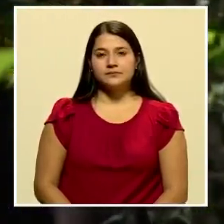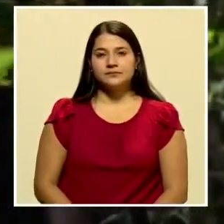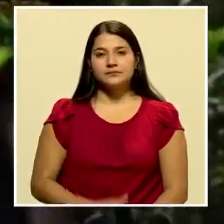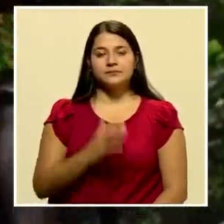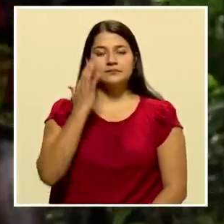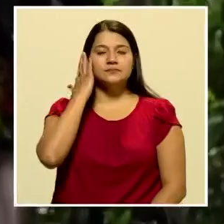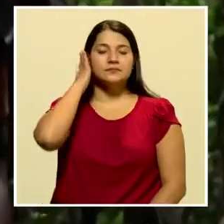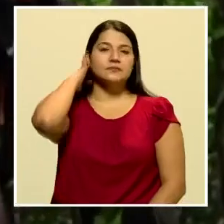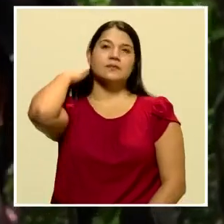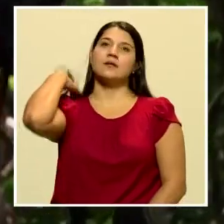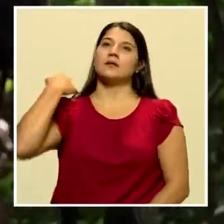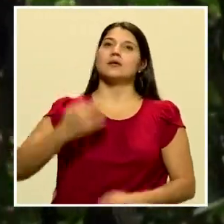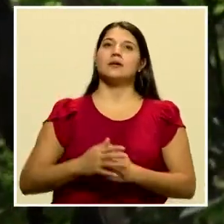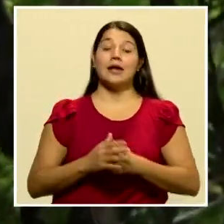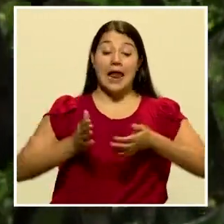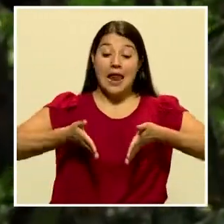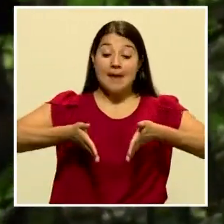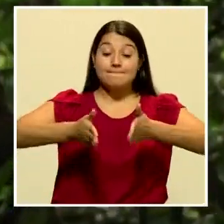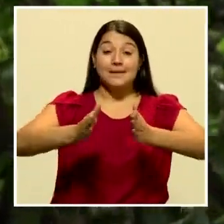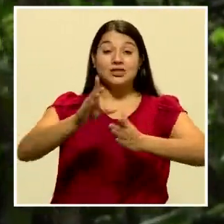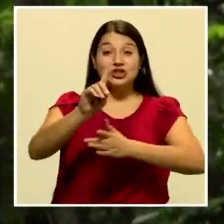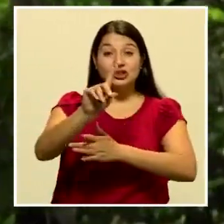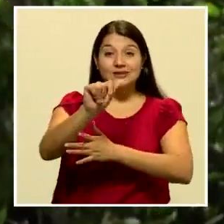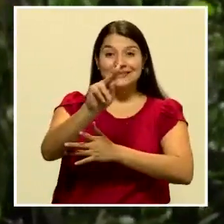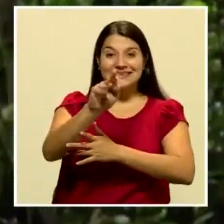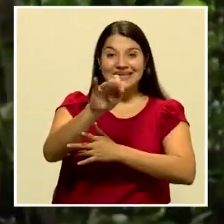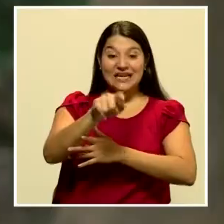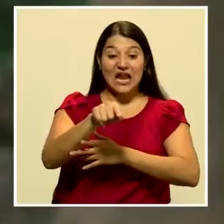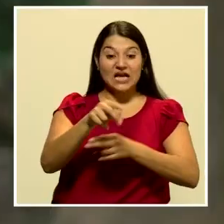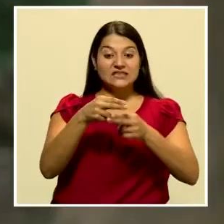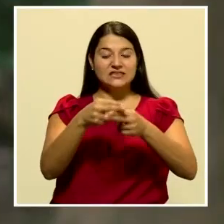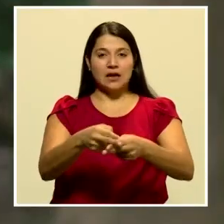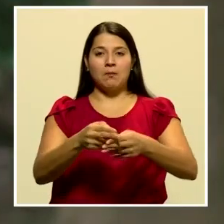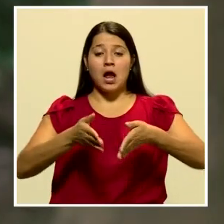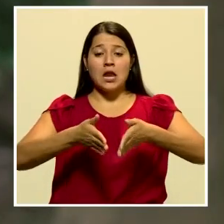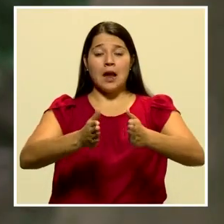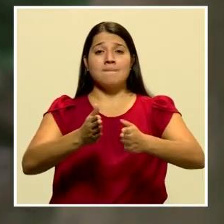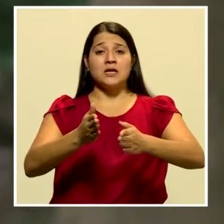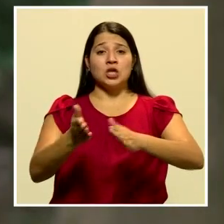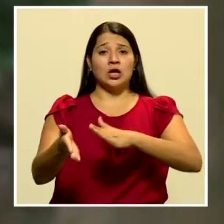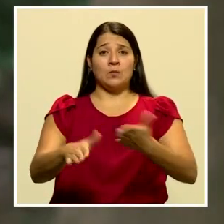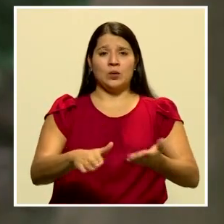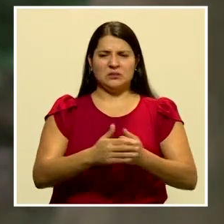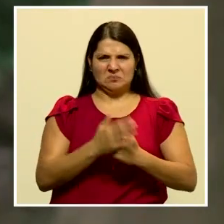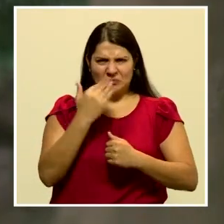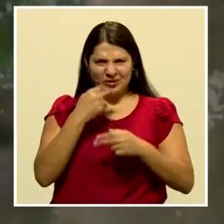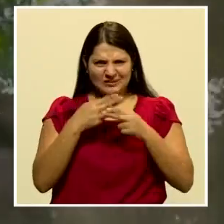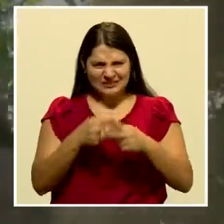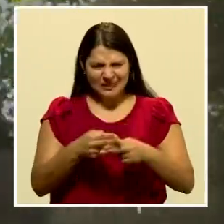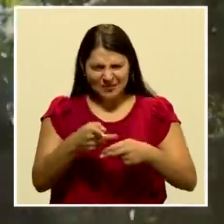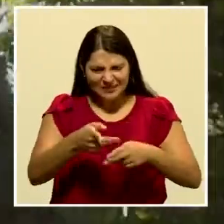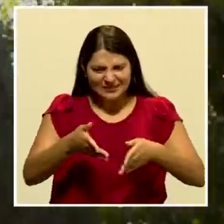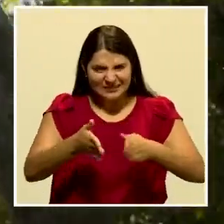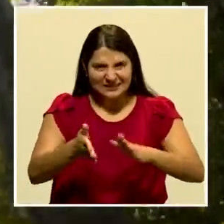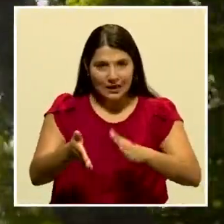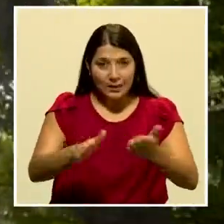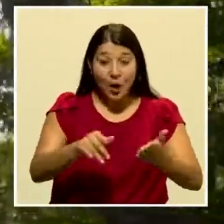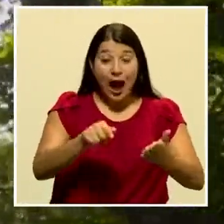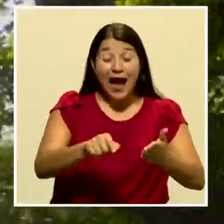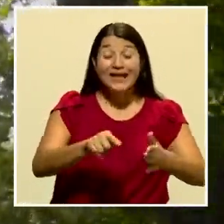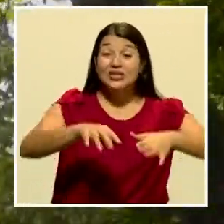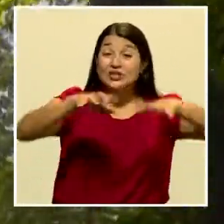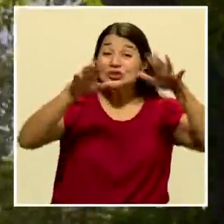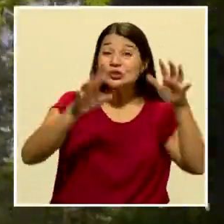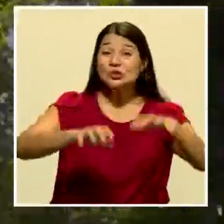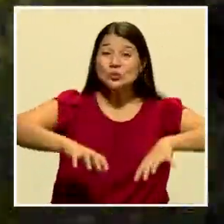paso del Darién, ellos llaman la ruta de la muerte. ¿Por qué la llaman la ruta de la muerte? Es la zona más lluviosa